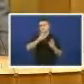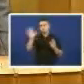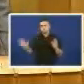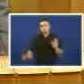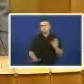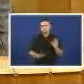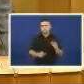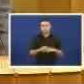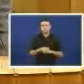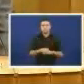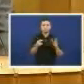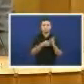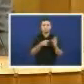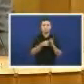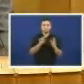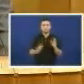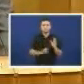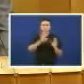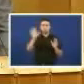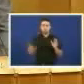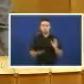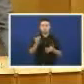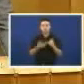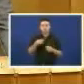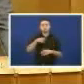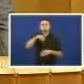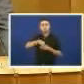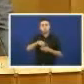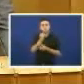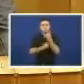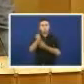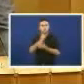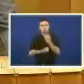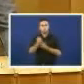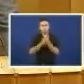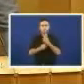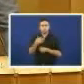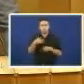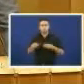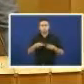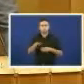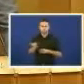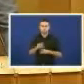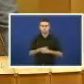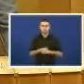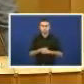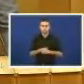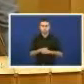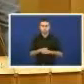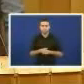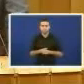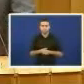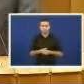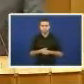da facilidade da financiera que o sostén non quero entrar agora nun relatorio